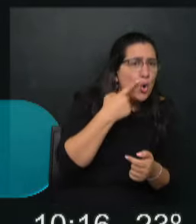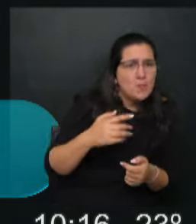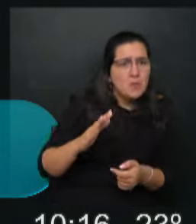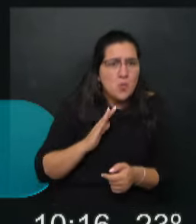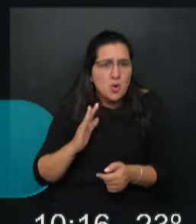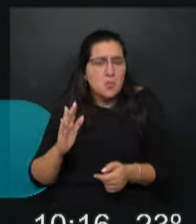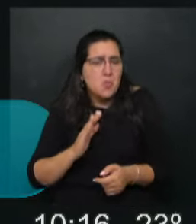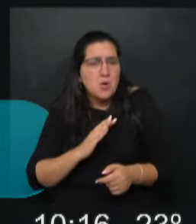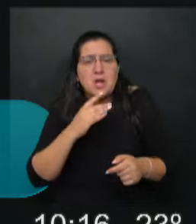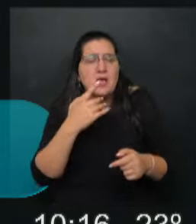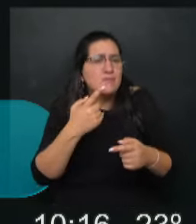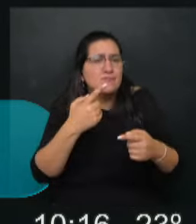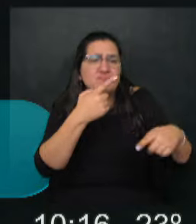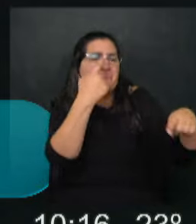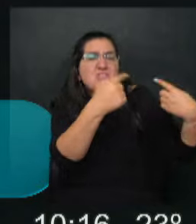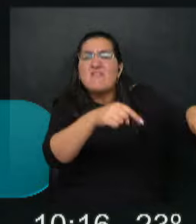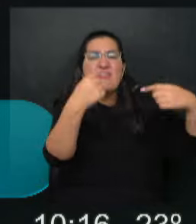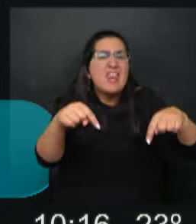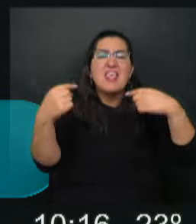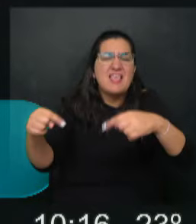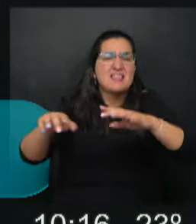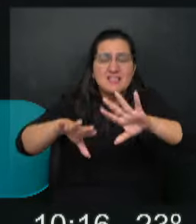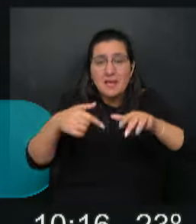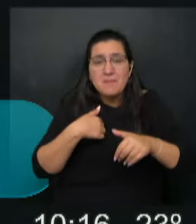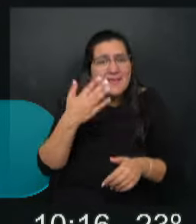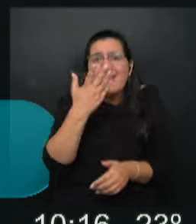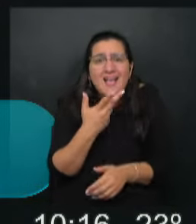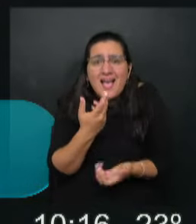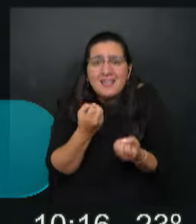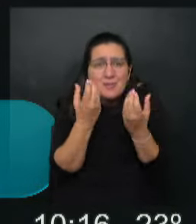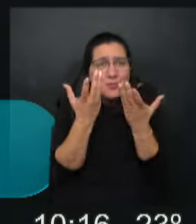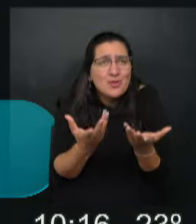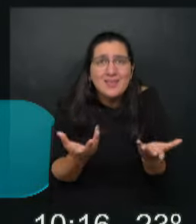me encanta, porque a mí me parece que una de las formas de llegar